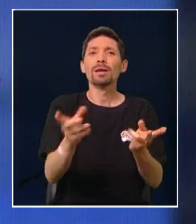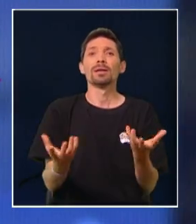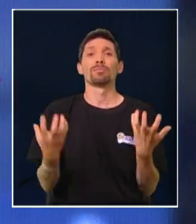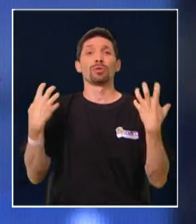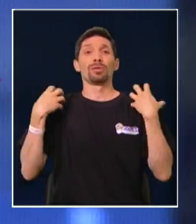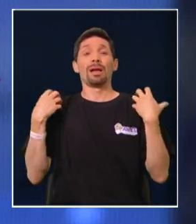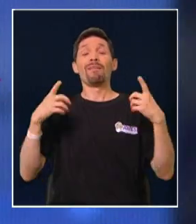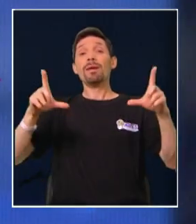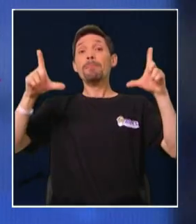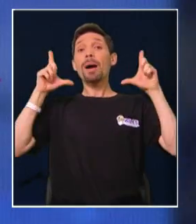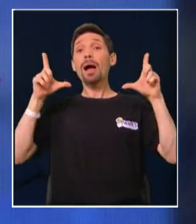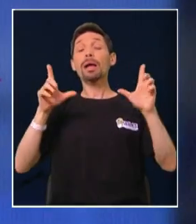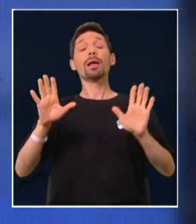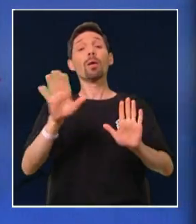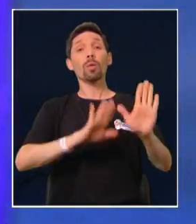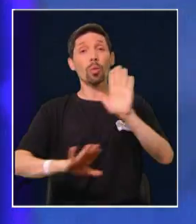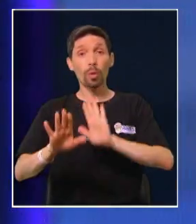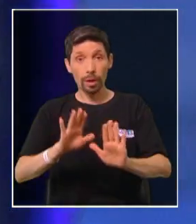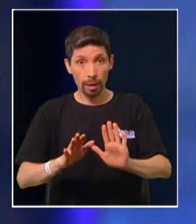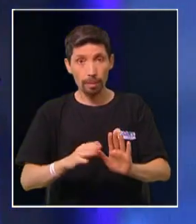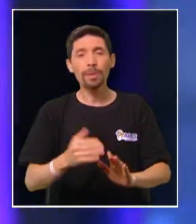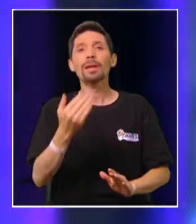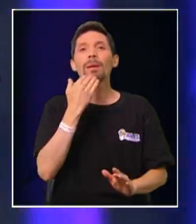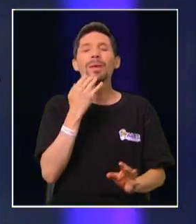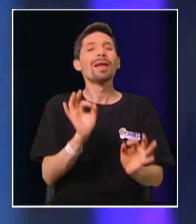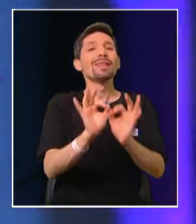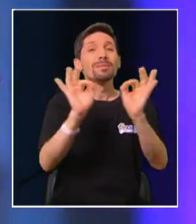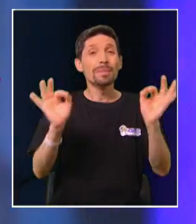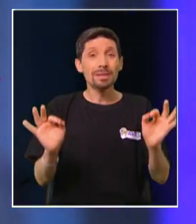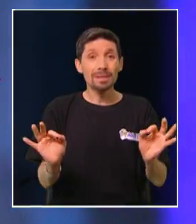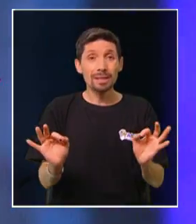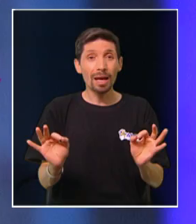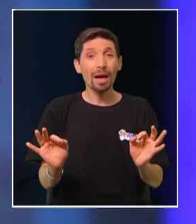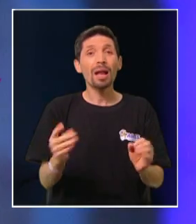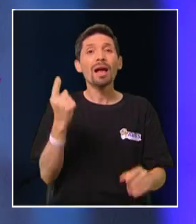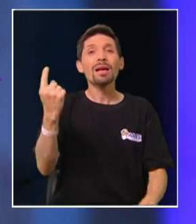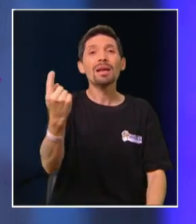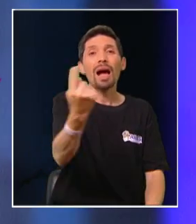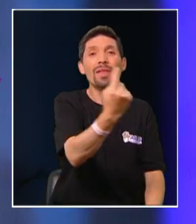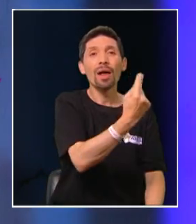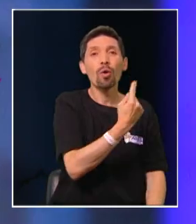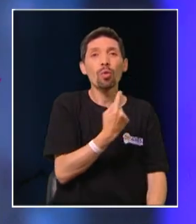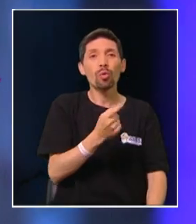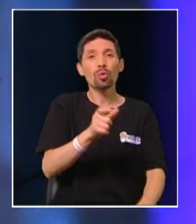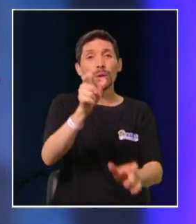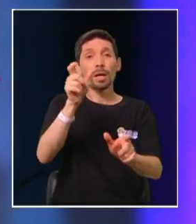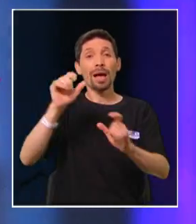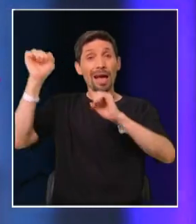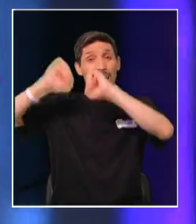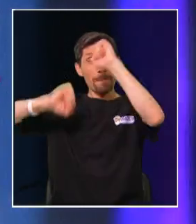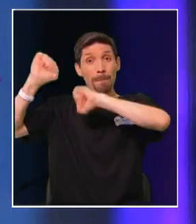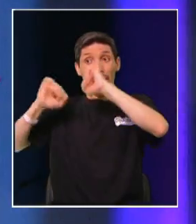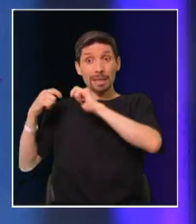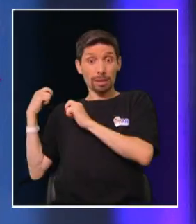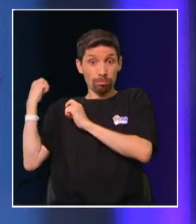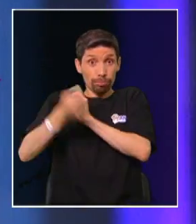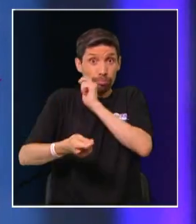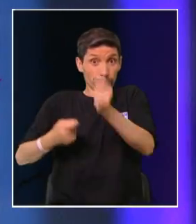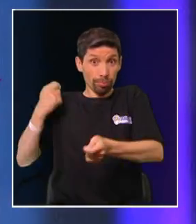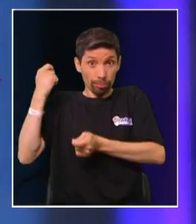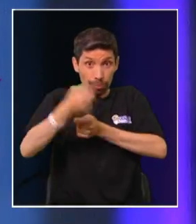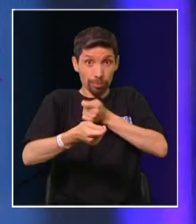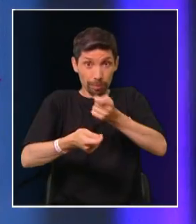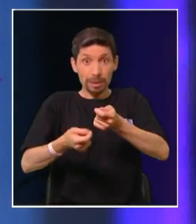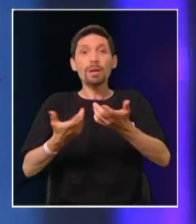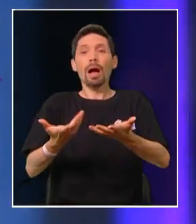imagen. Agrego una mención especial a cada uno de los fieles auspiciadores que siempre han